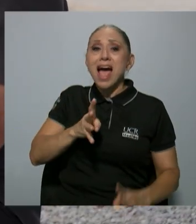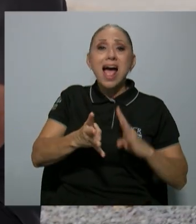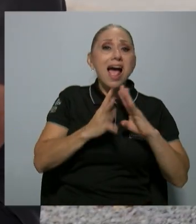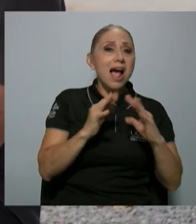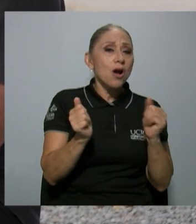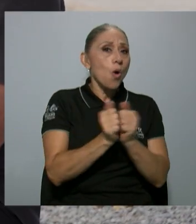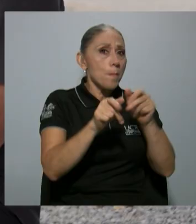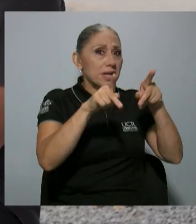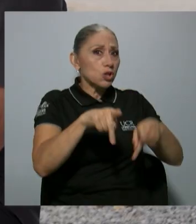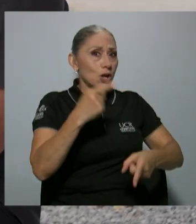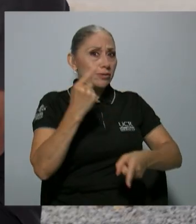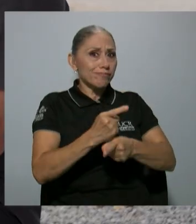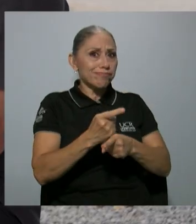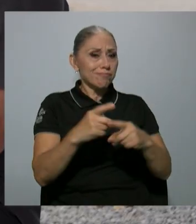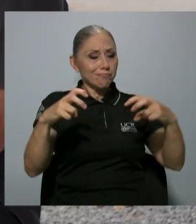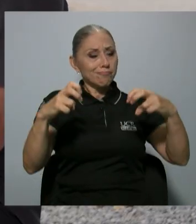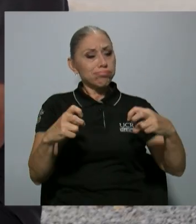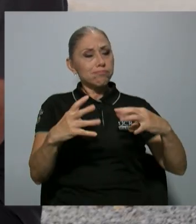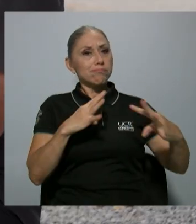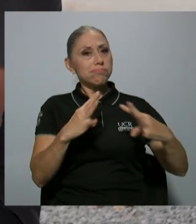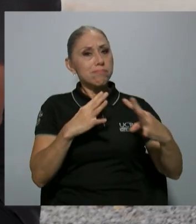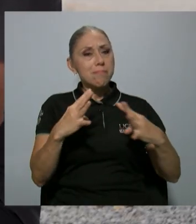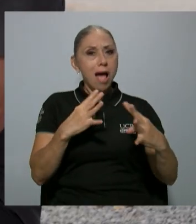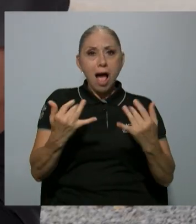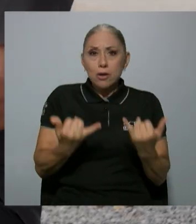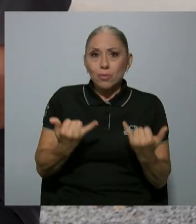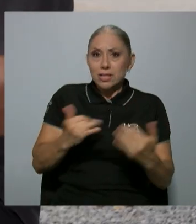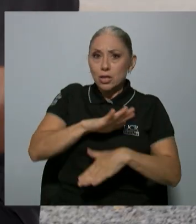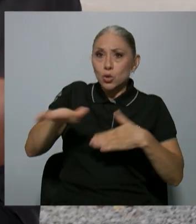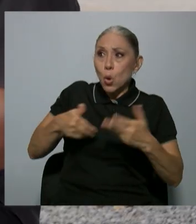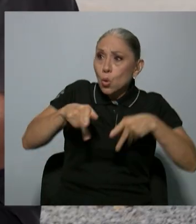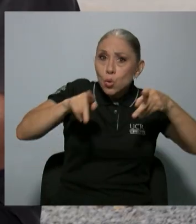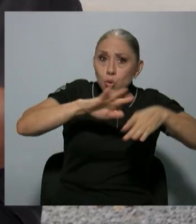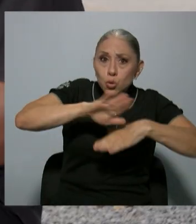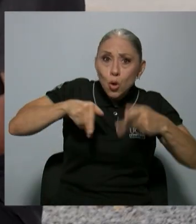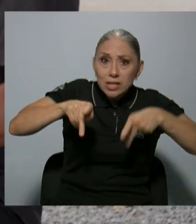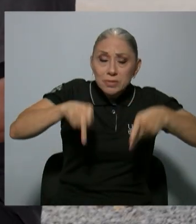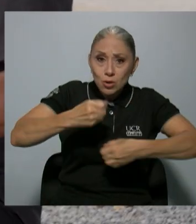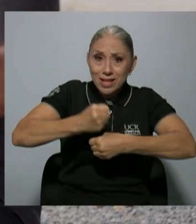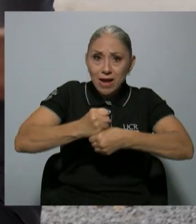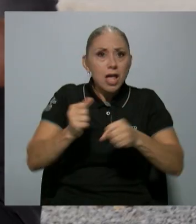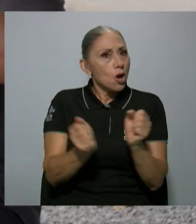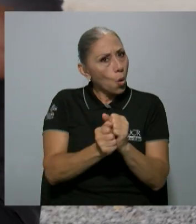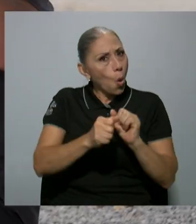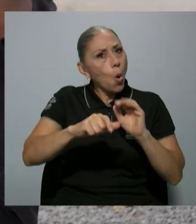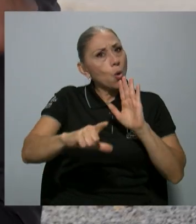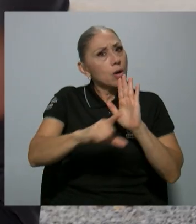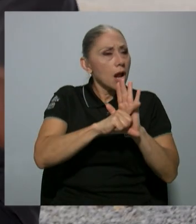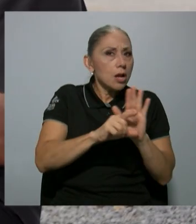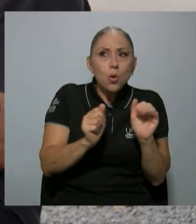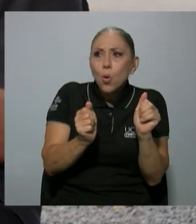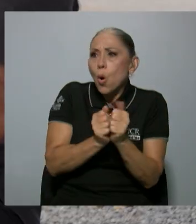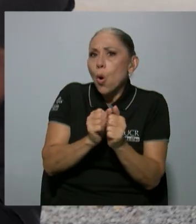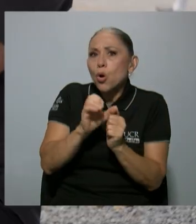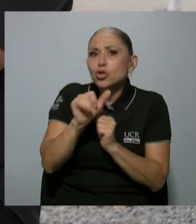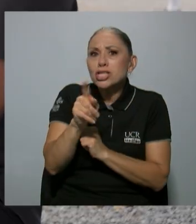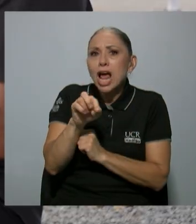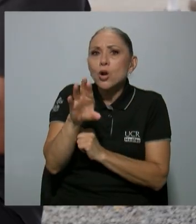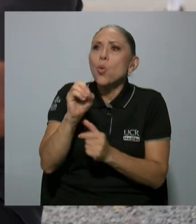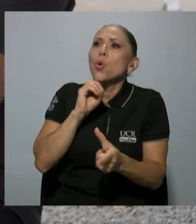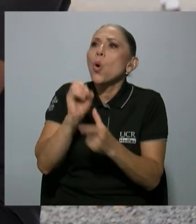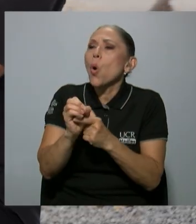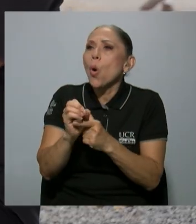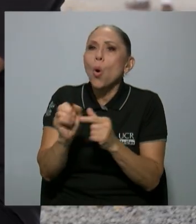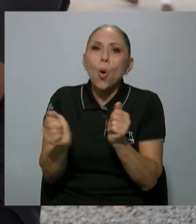personas idóneas para actualizar todas las cosas y que todo el mundo trabaje, que tengan sus regulaciones, no sé, si con cianuro, con mercurio, con lo que quieran entrar, pero que estén